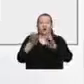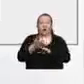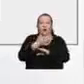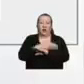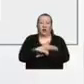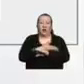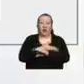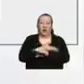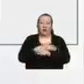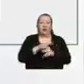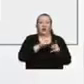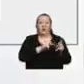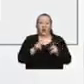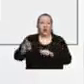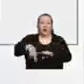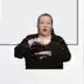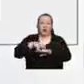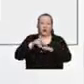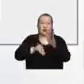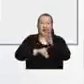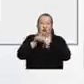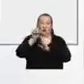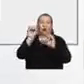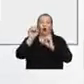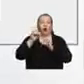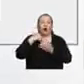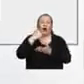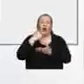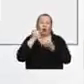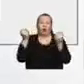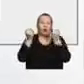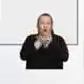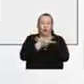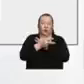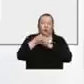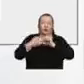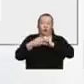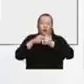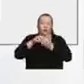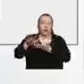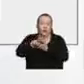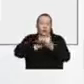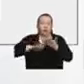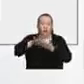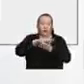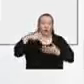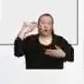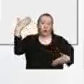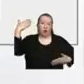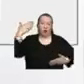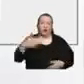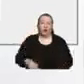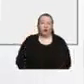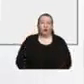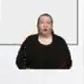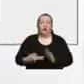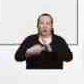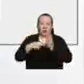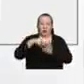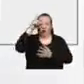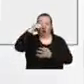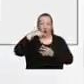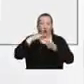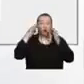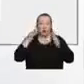del plan nacional desarrollo o por grave crisis política y conmoción interna en una figura parlamentaria perfectamente